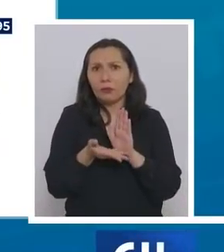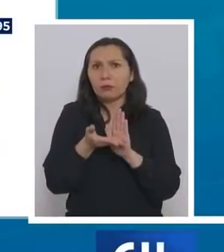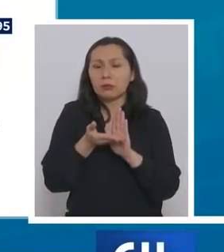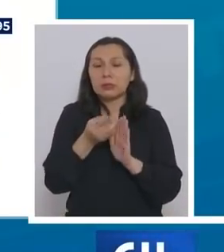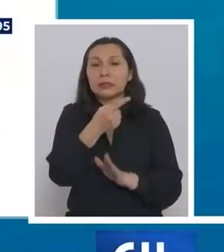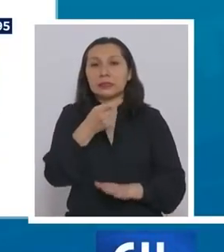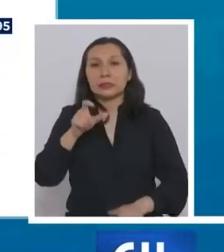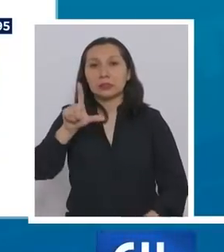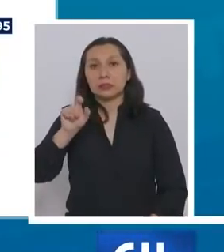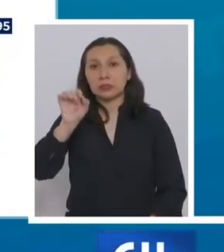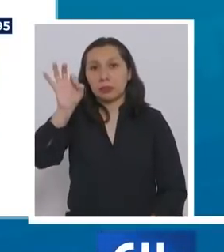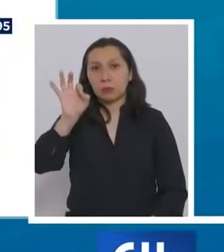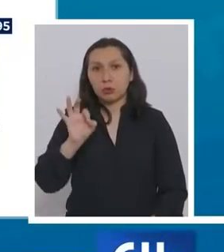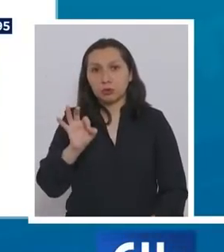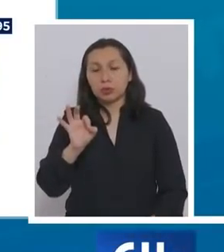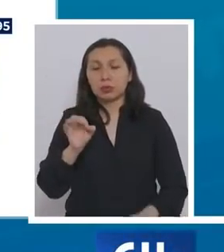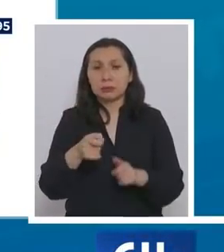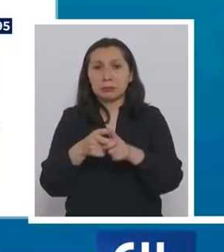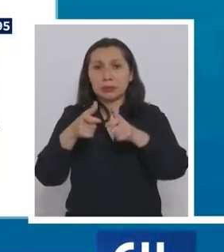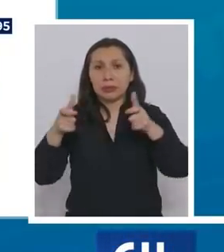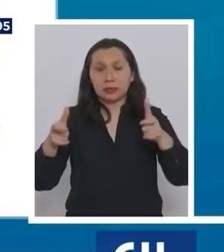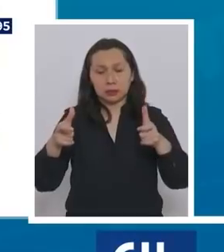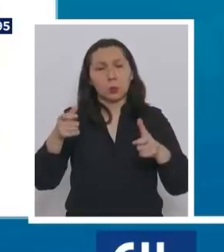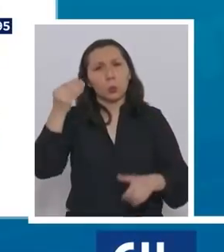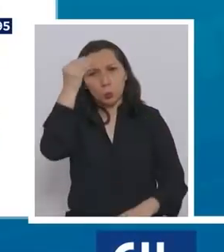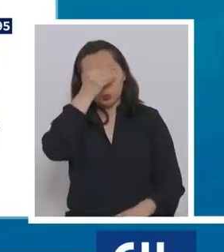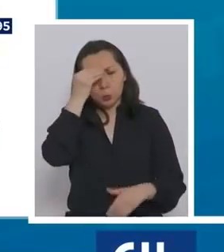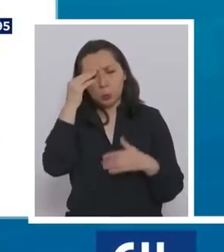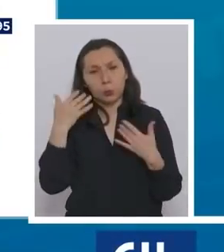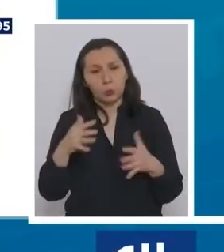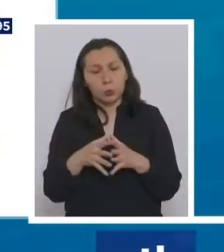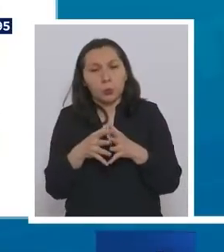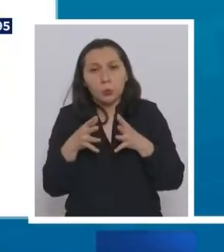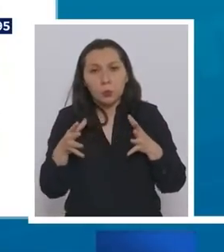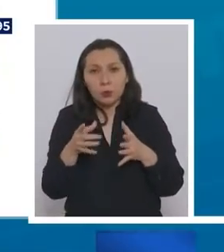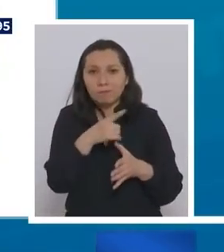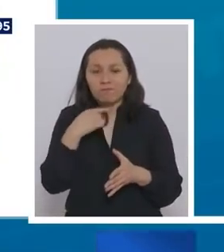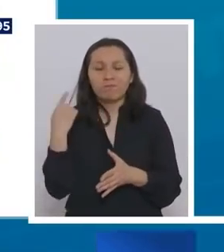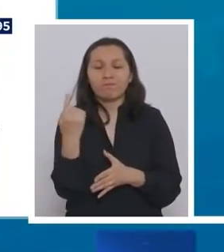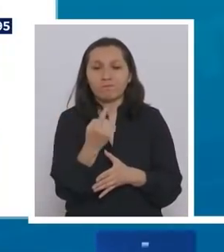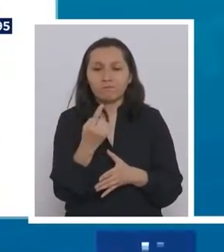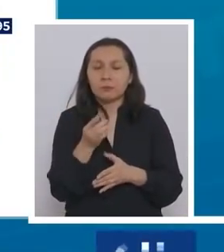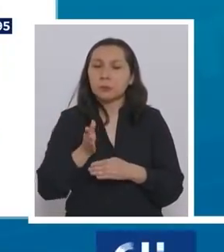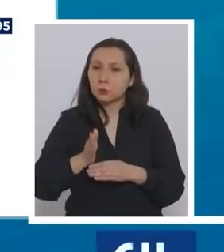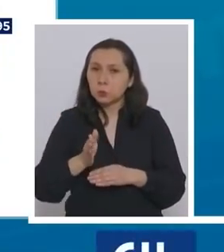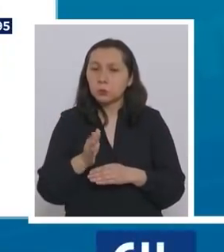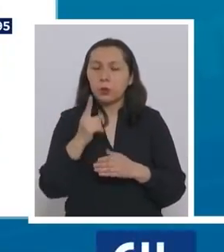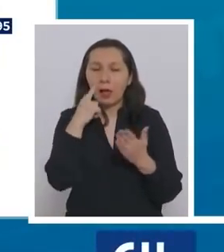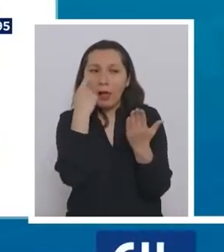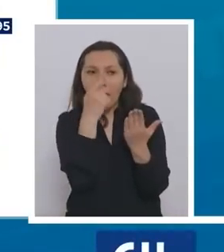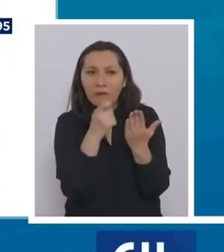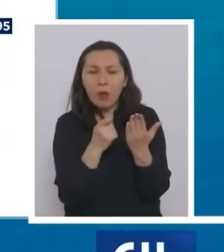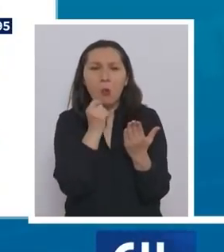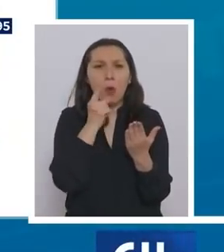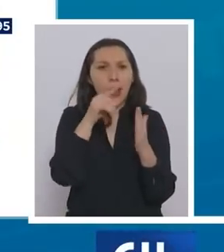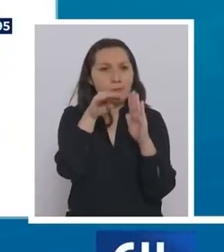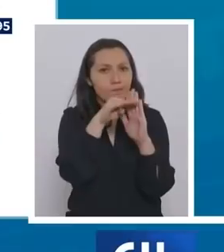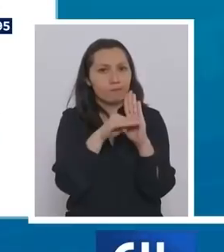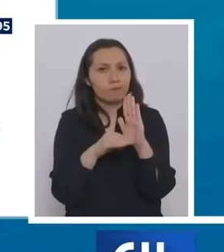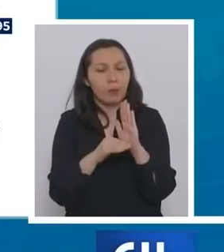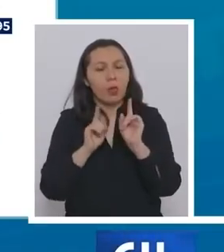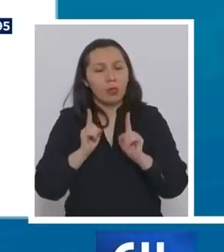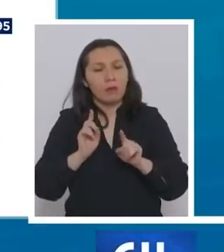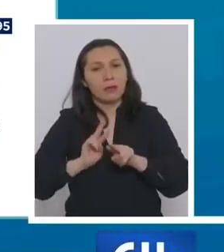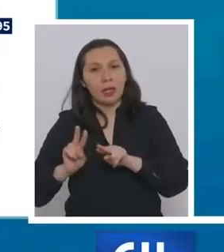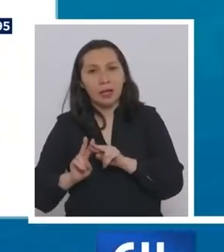al 170% es motivo de gran preocupación y nos mantiene en constante evaluación de las medidas que debemos